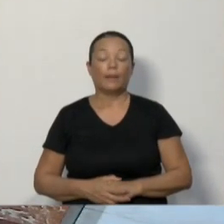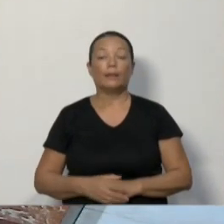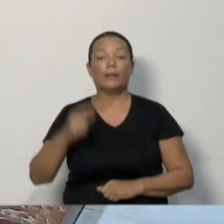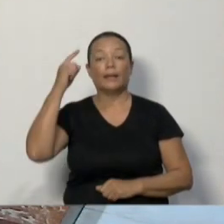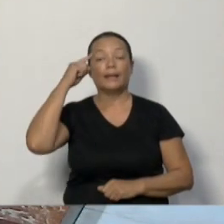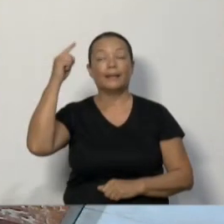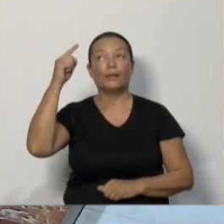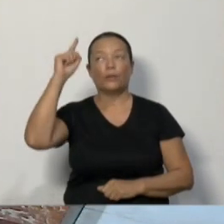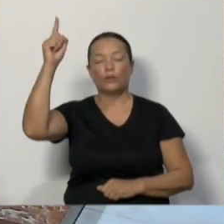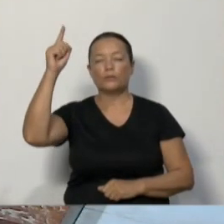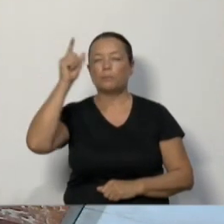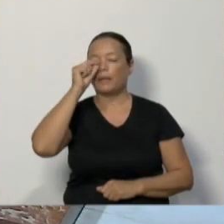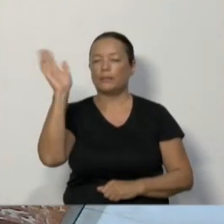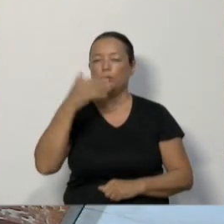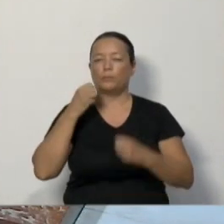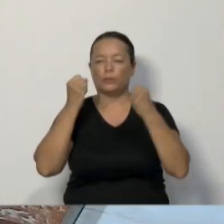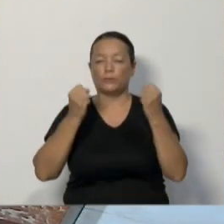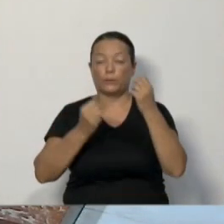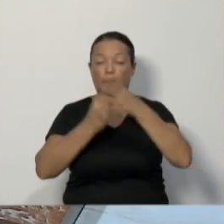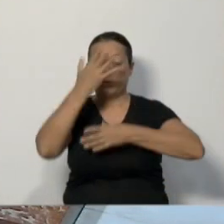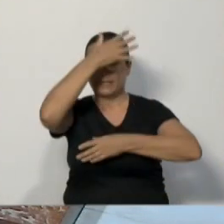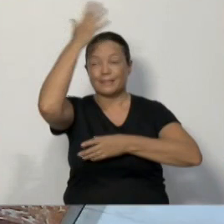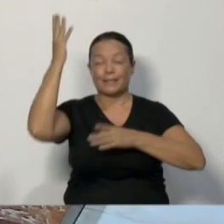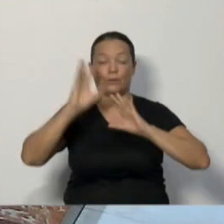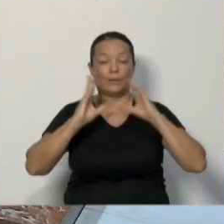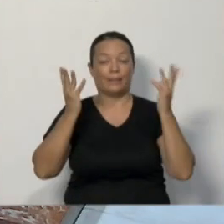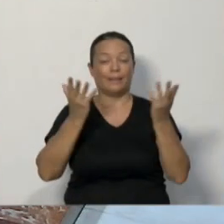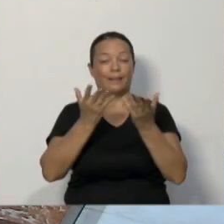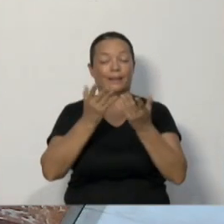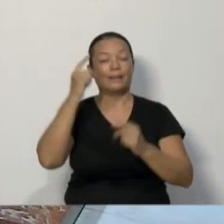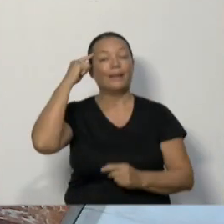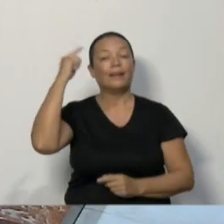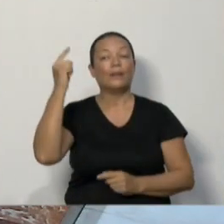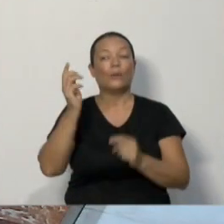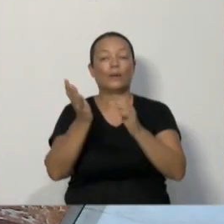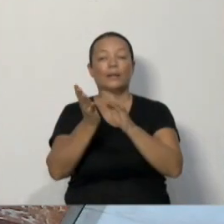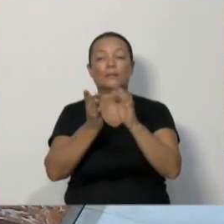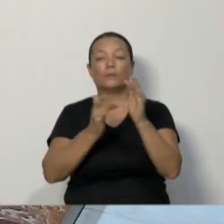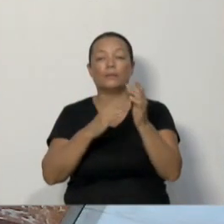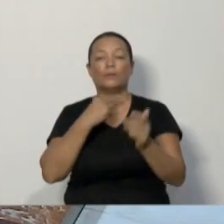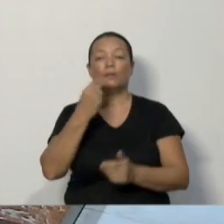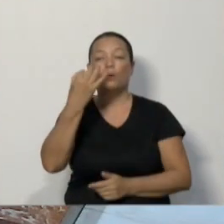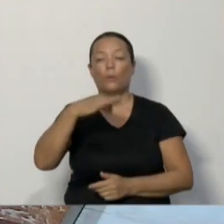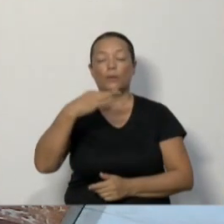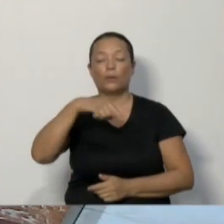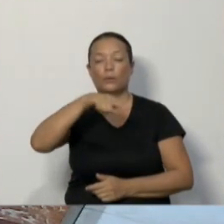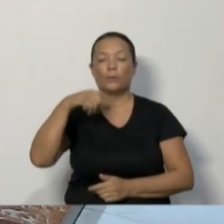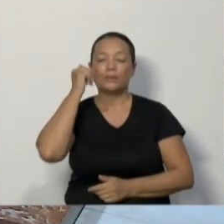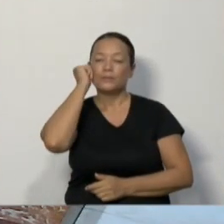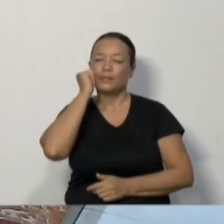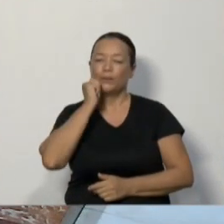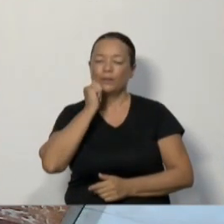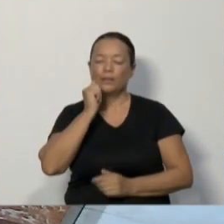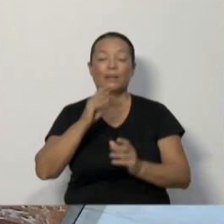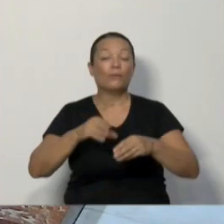Creo en Dios, Padre Todopoderoso, Creador del cielo y de la tierra. Creo en Jesucristo, su único